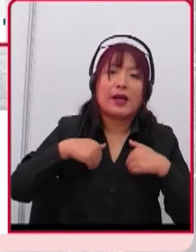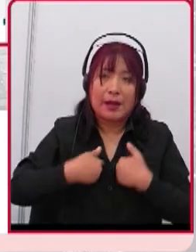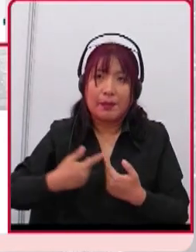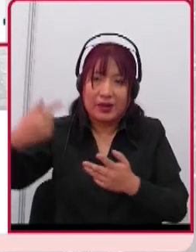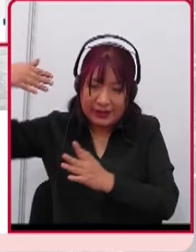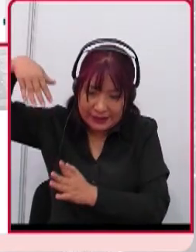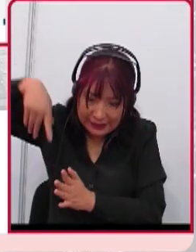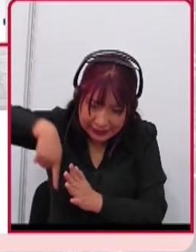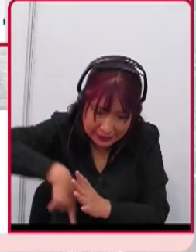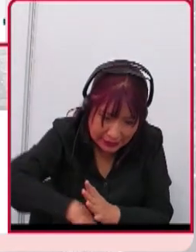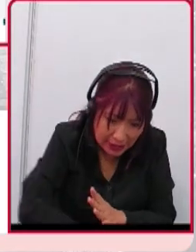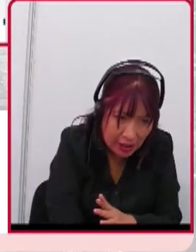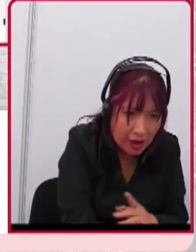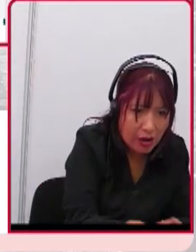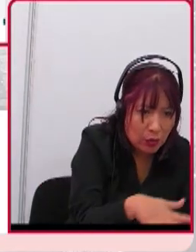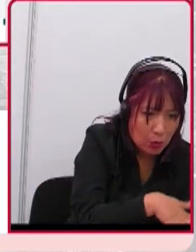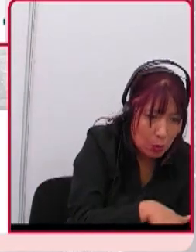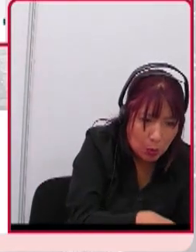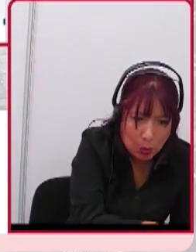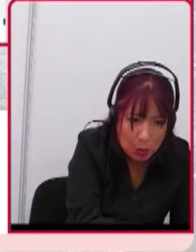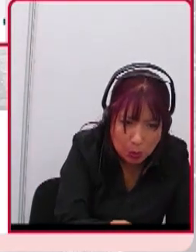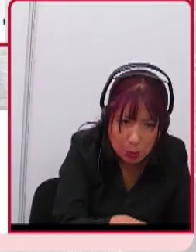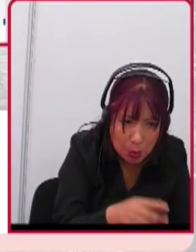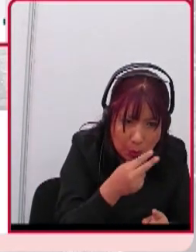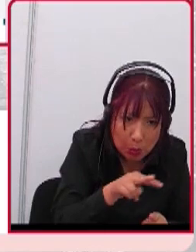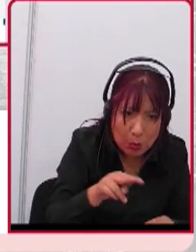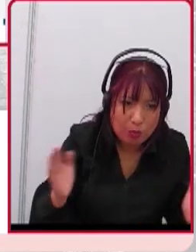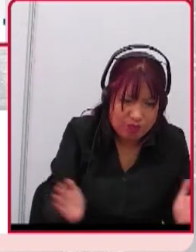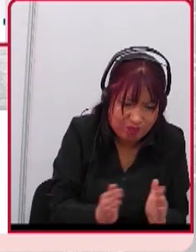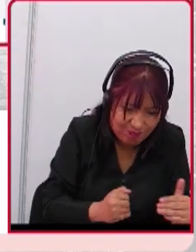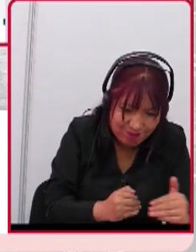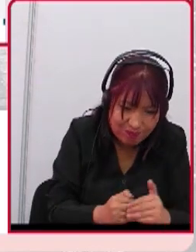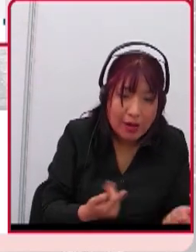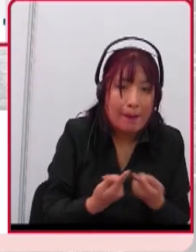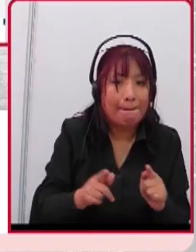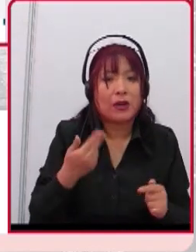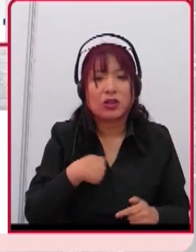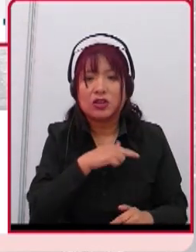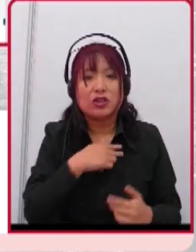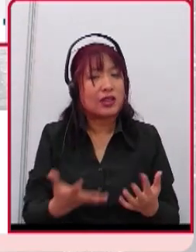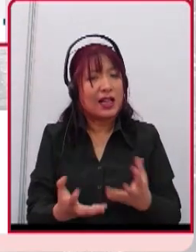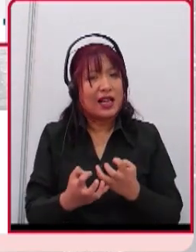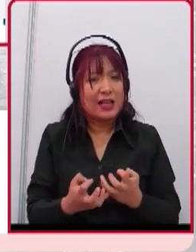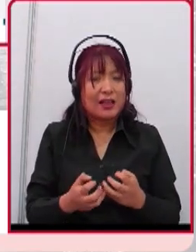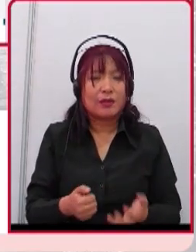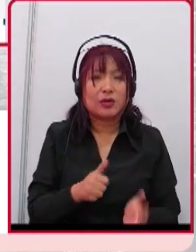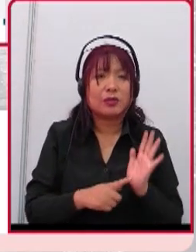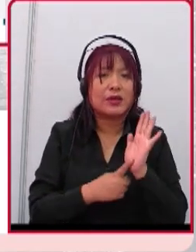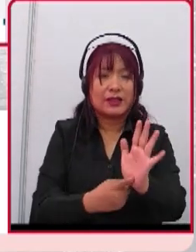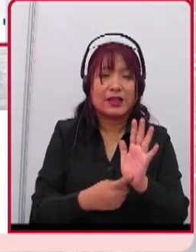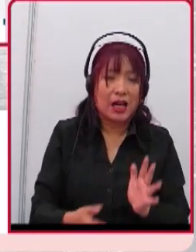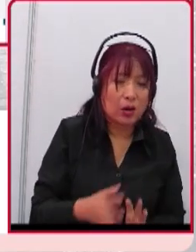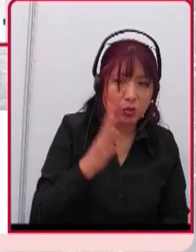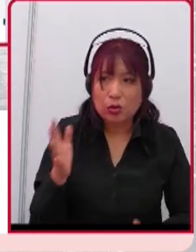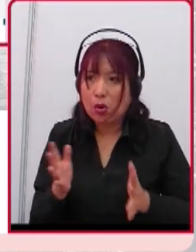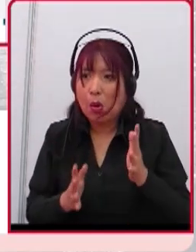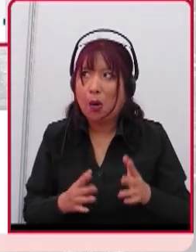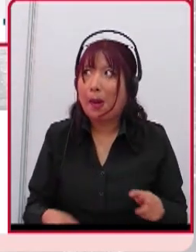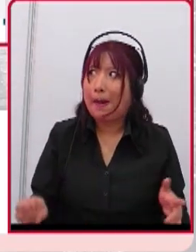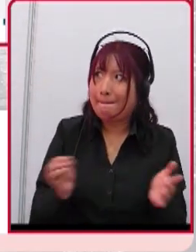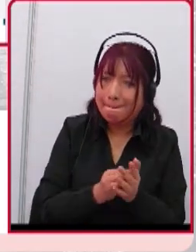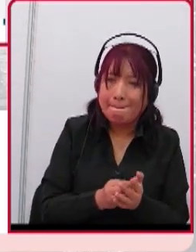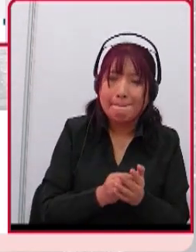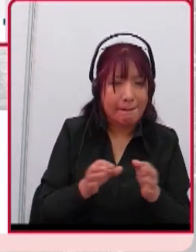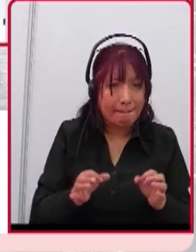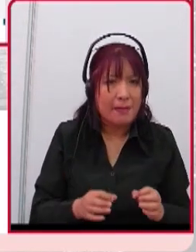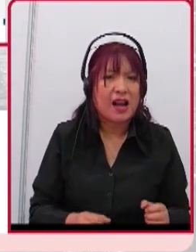nosotros queremos presentar un apartado muchísimo más interesante, podríamos decirlo. Un robot que es capaz